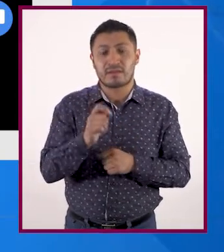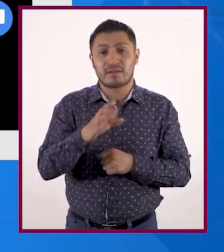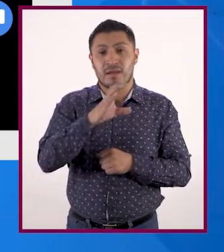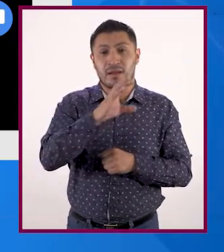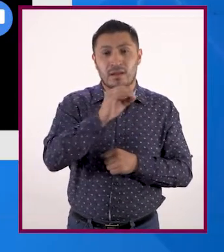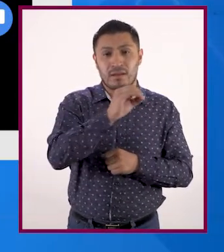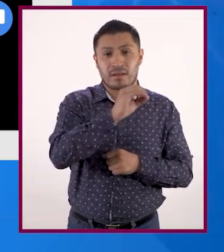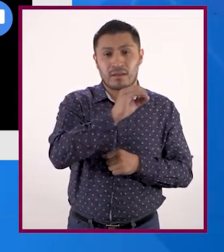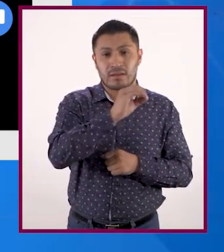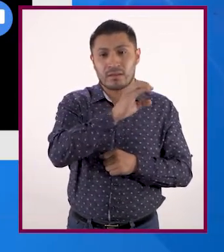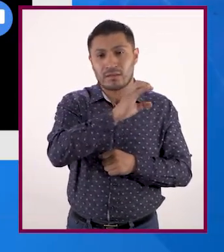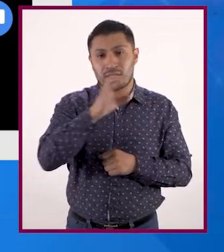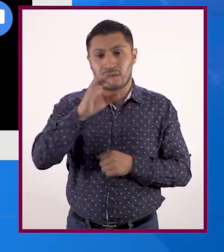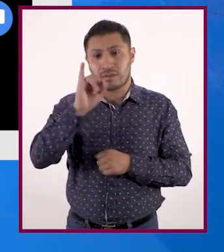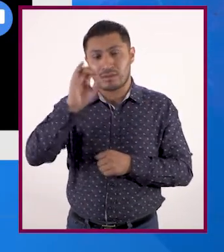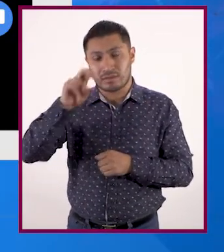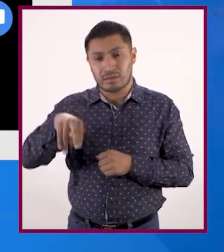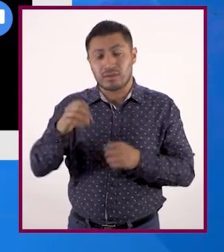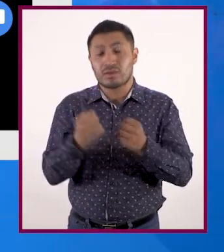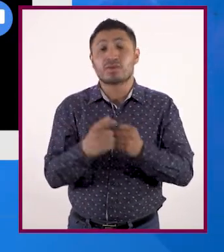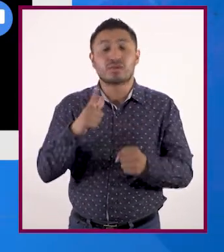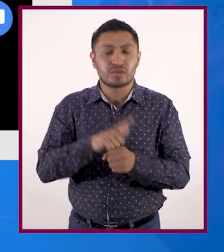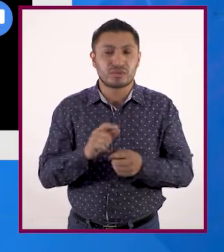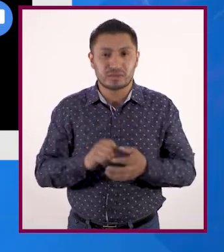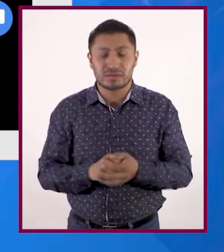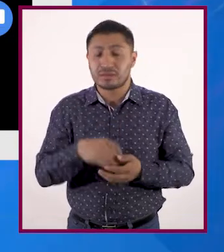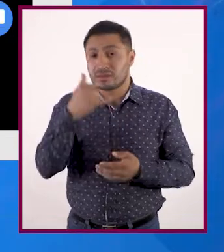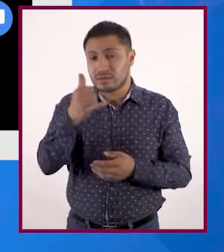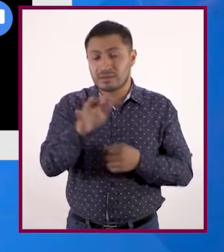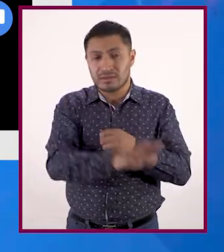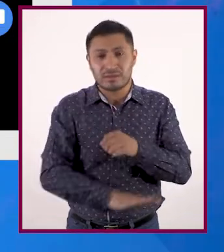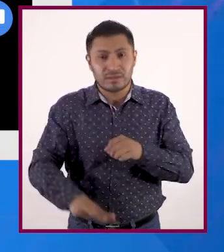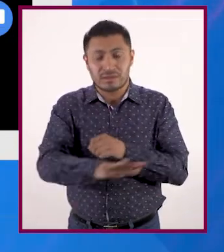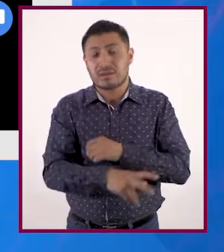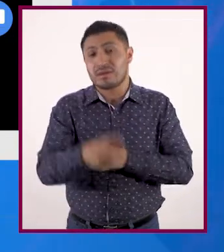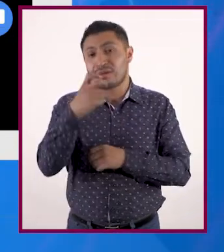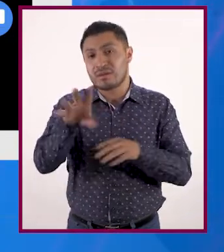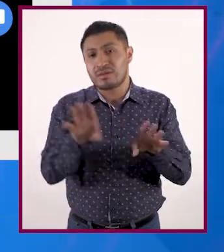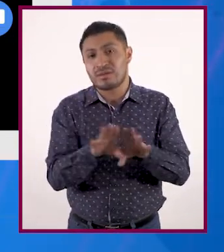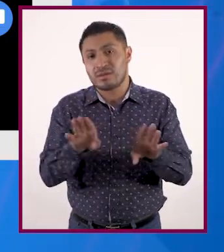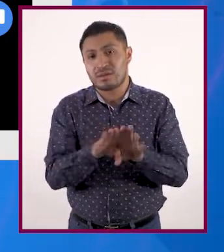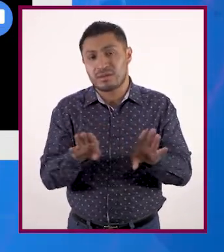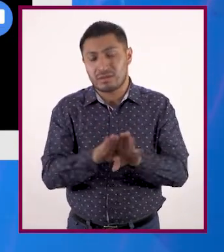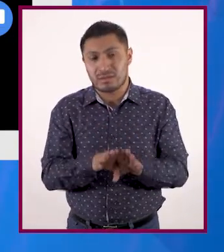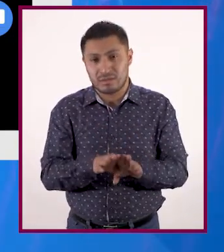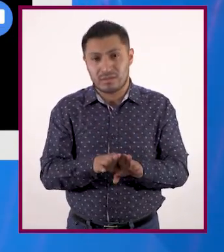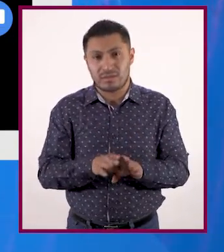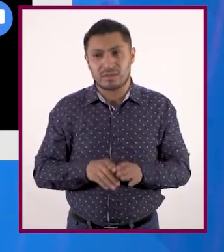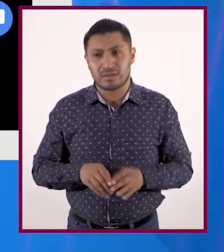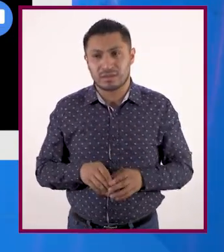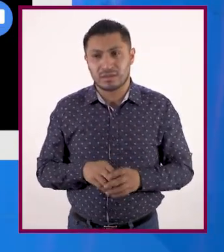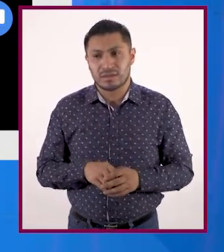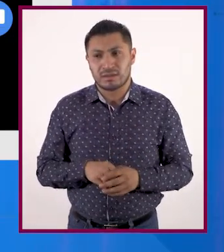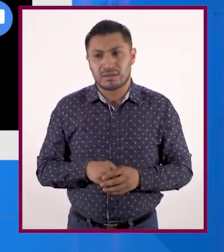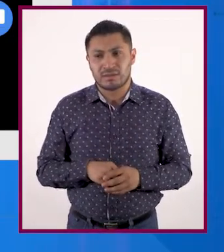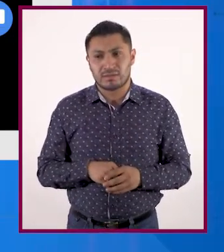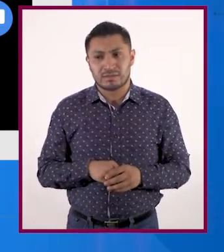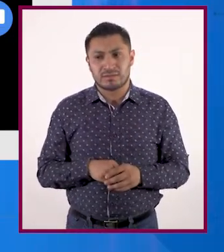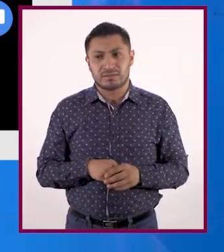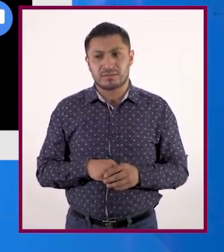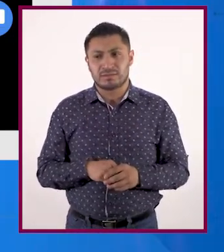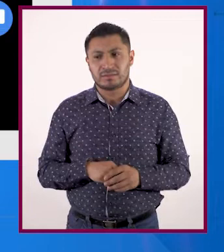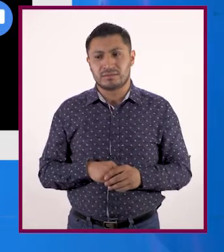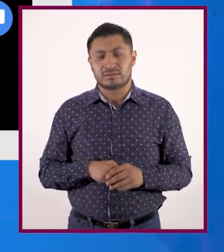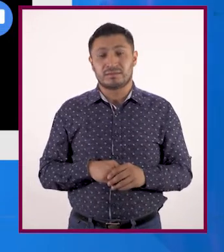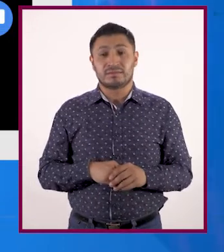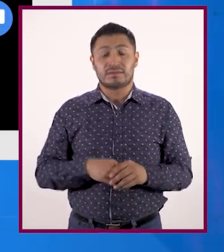o sea la convivencia social y básicamente podemos resumir que las ideologías producto precisamente de esta interacción que tienen